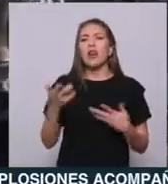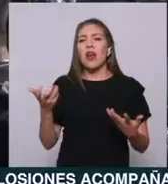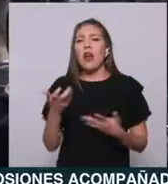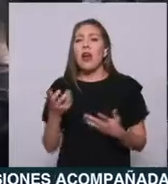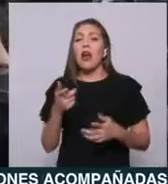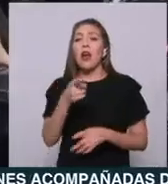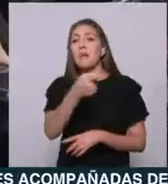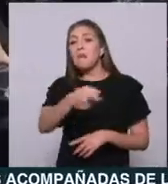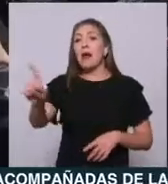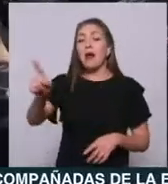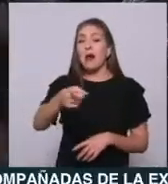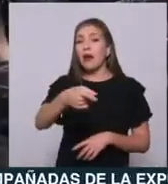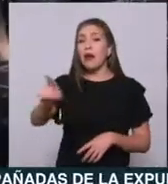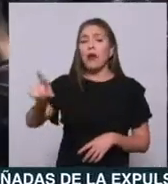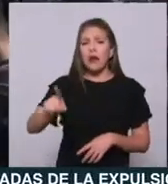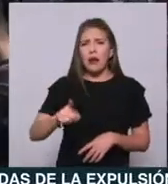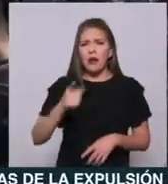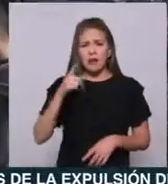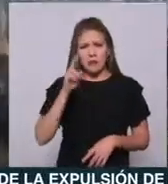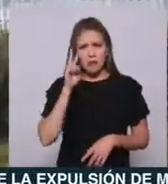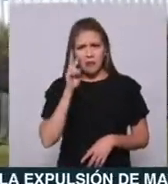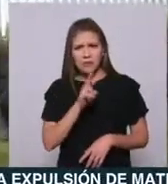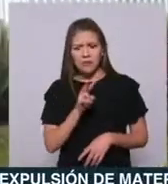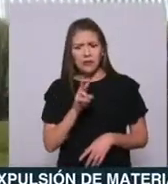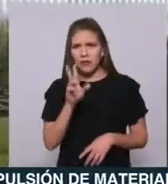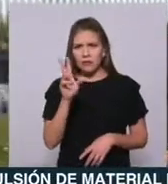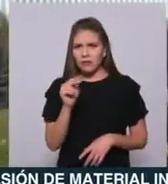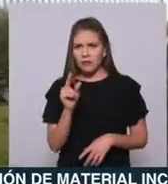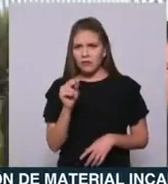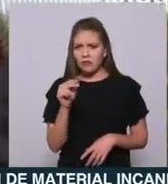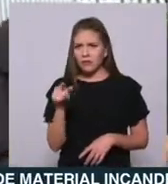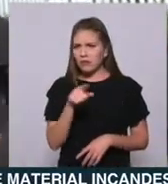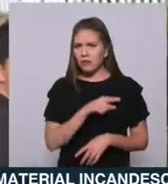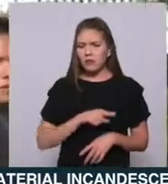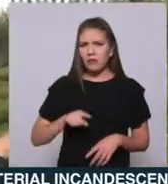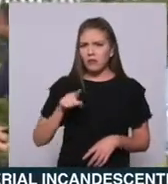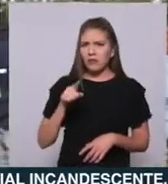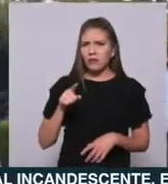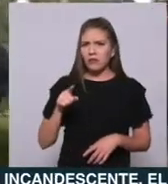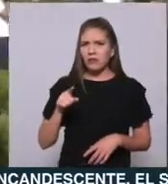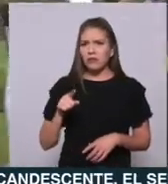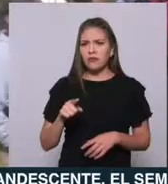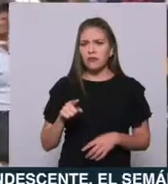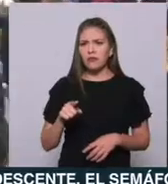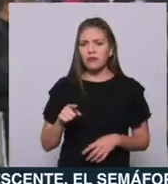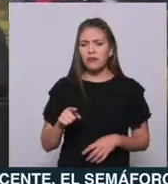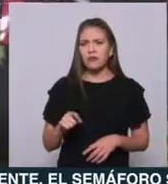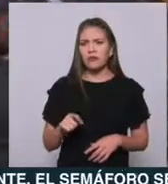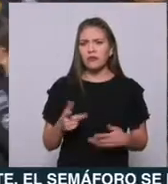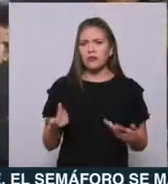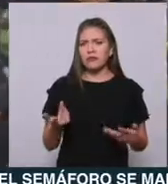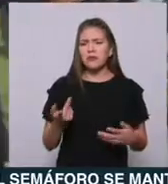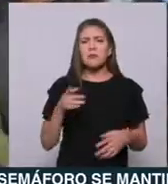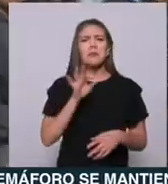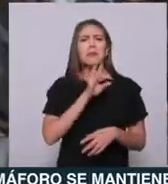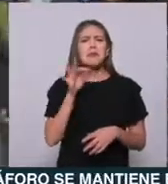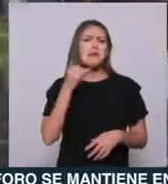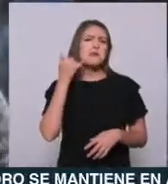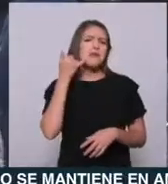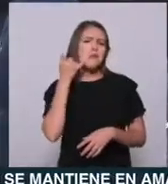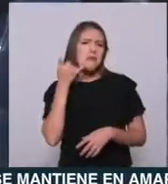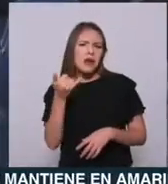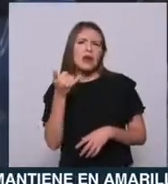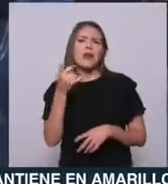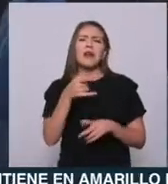querían, y cuando ya se dieron cuenta que no, porque obviamente tienen inteligencia, no es nada más difícil que checar las llamadas telefónicas, que hacer